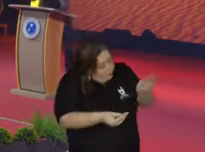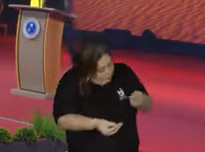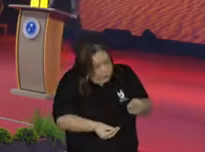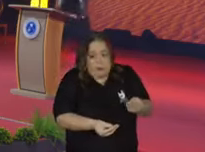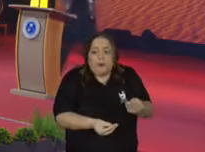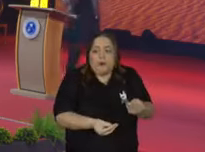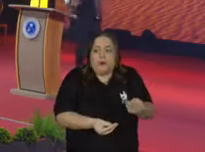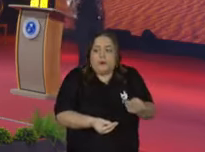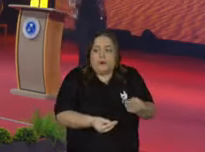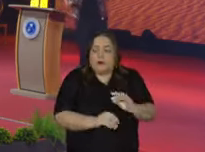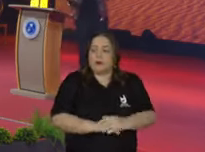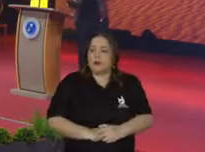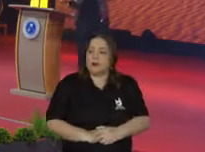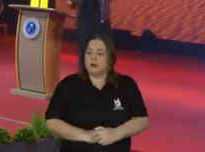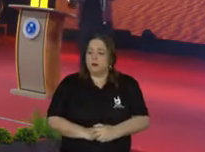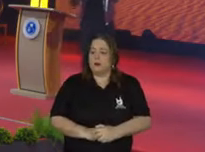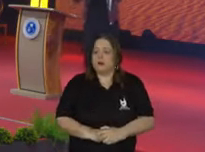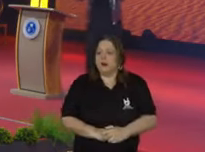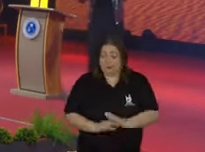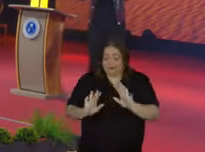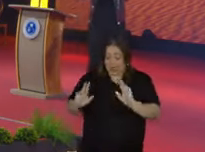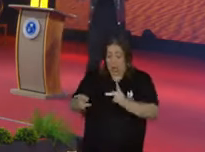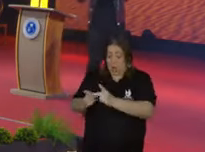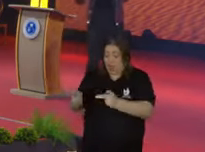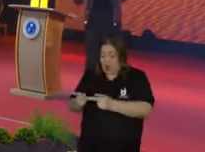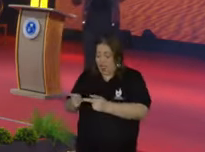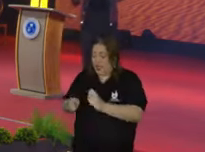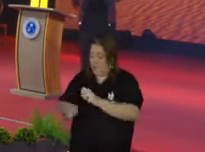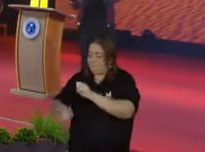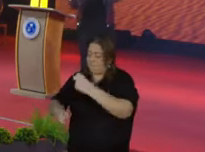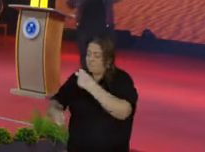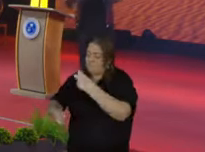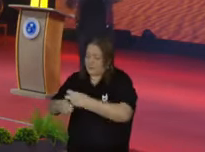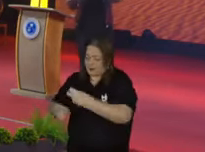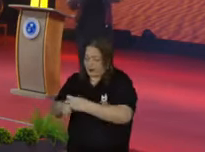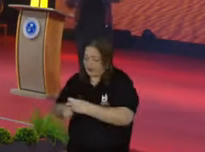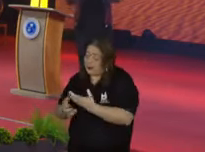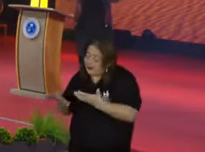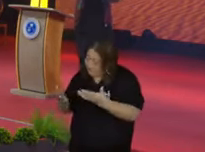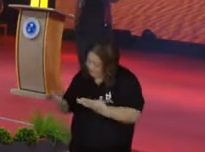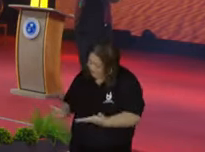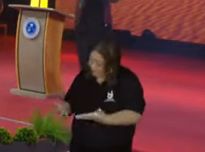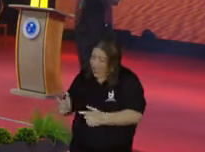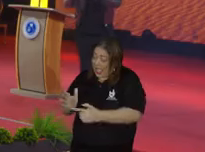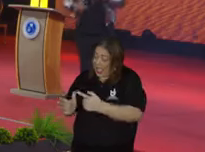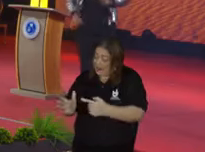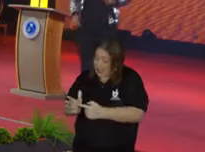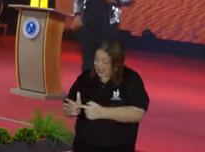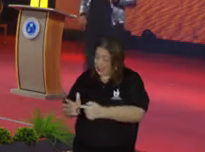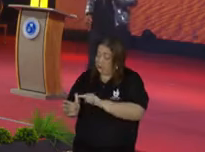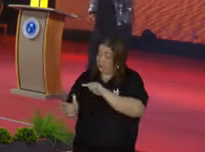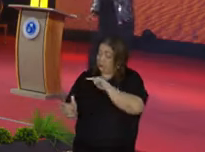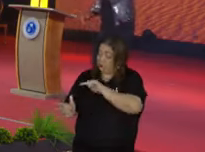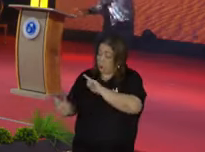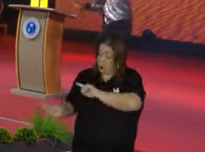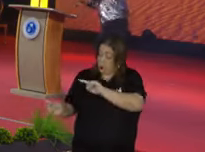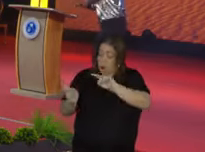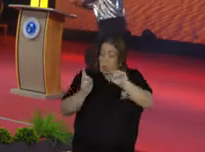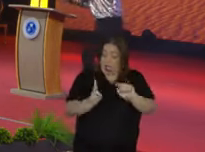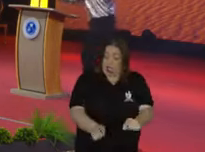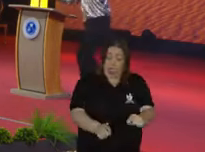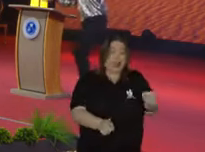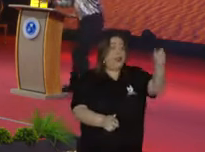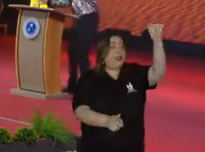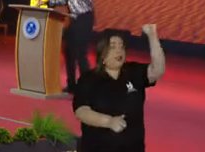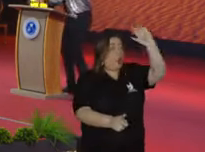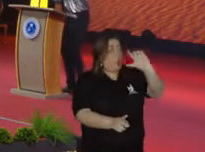Lo voy a decir por aquí. Muchas veces los lugares donde Dios te lleva serán los lugares que Dios te va a entregar. Y Dios me lleva